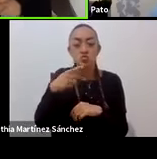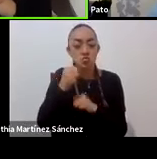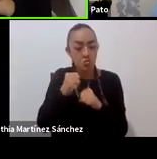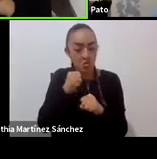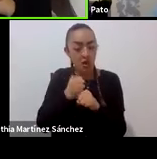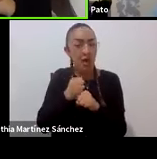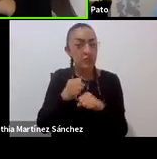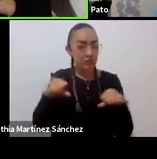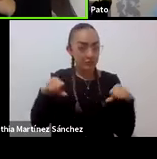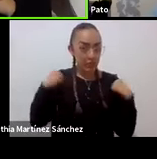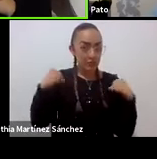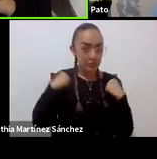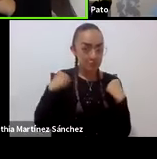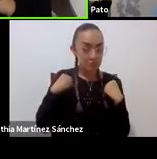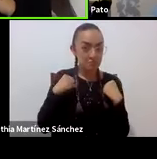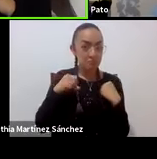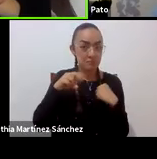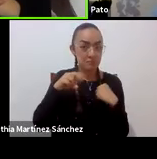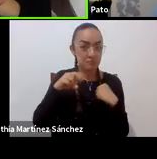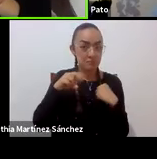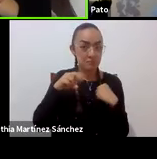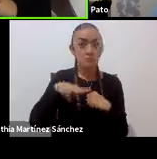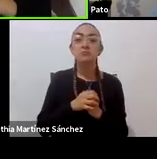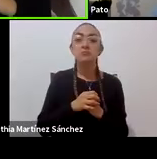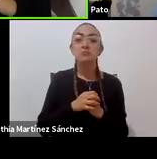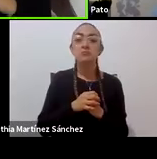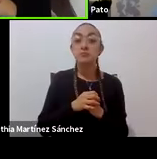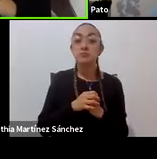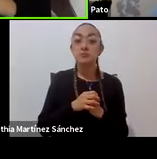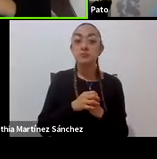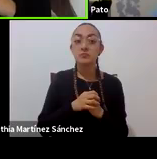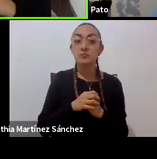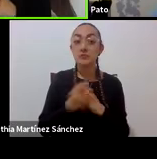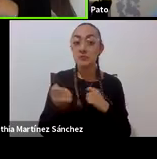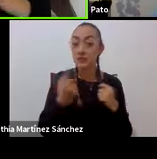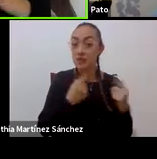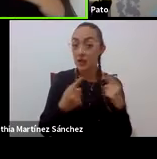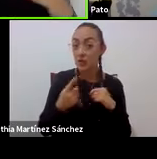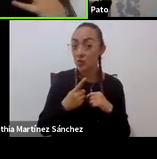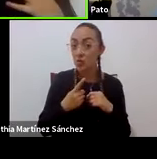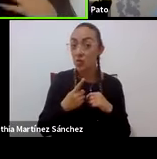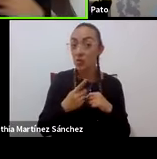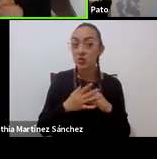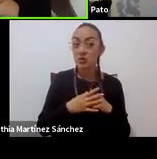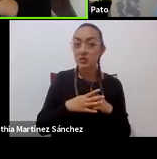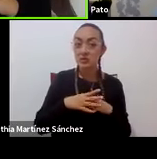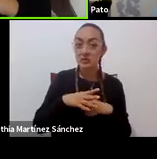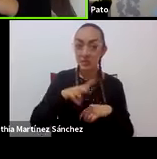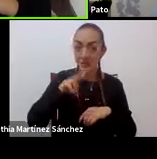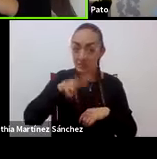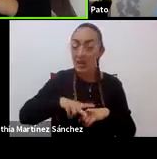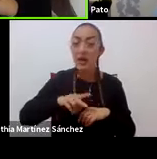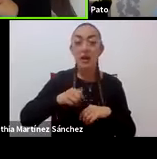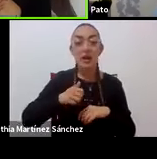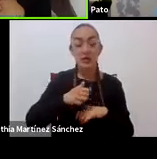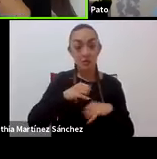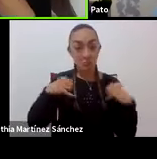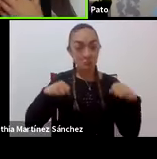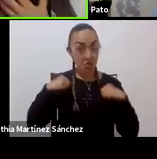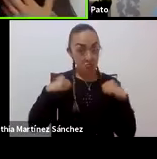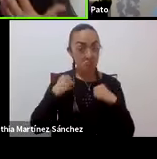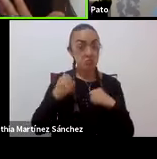aquí. Hubieron cuestionamientos en los que no se levantaron las manos y se calentaron mucho los humos con los adolescentes